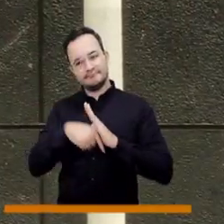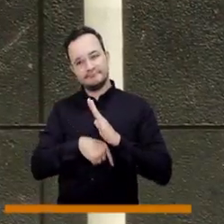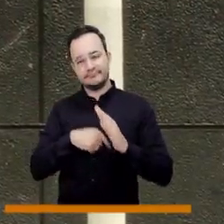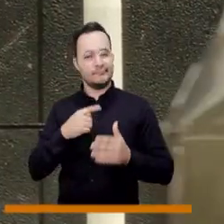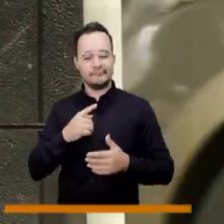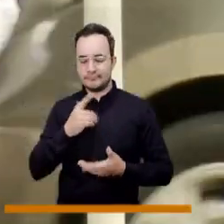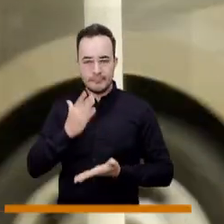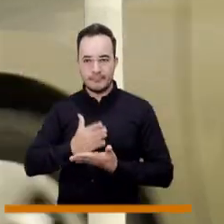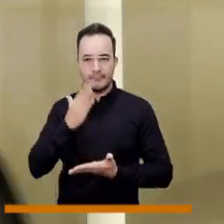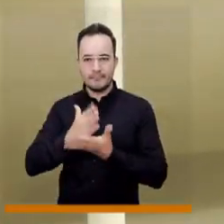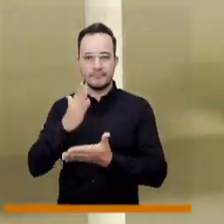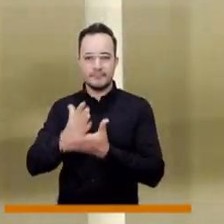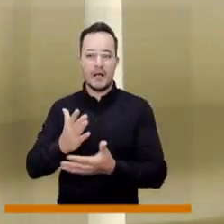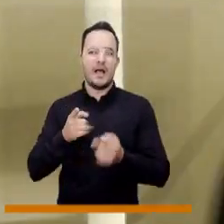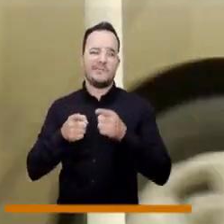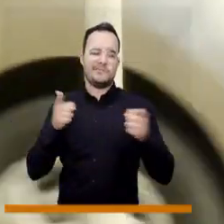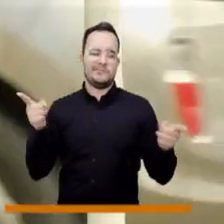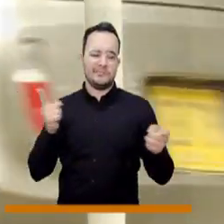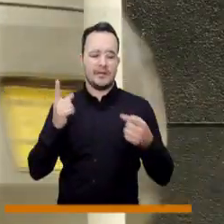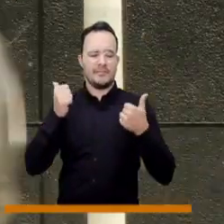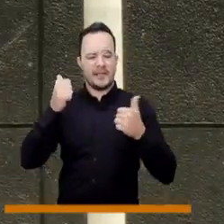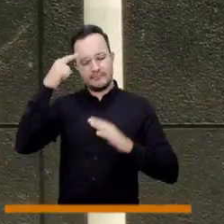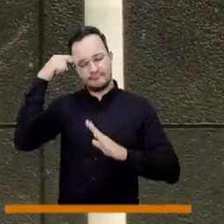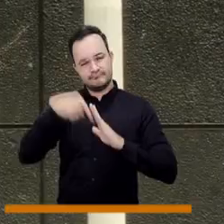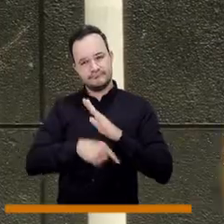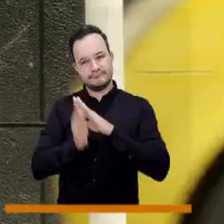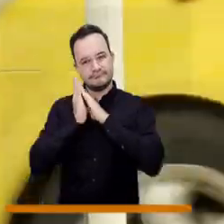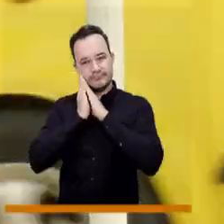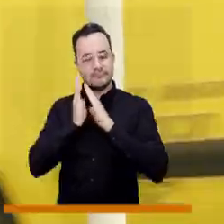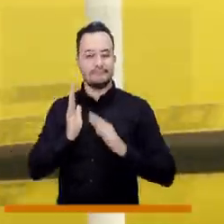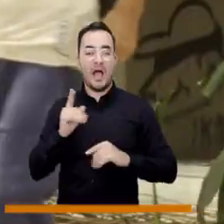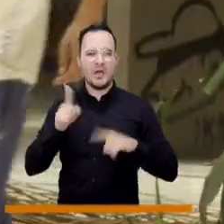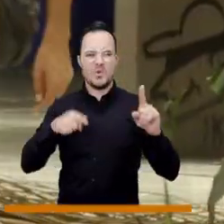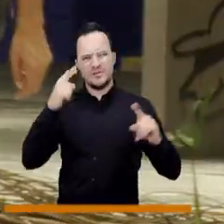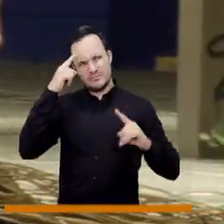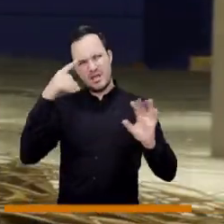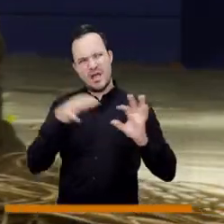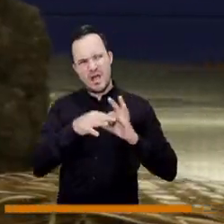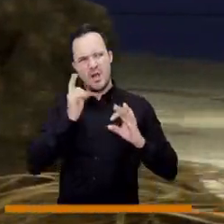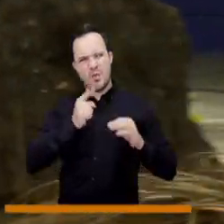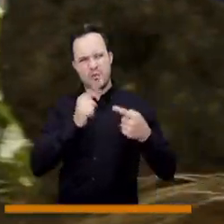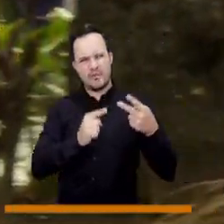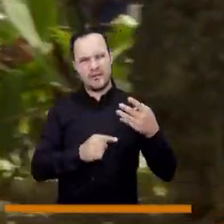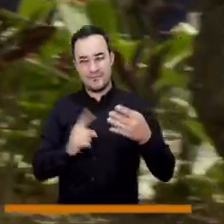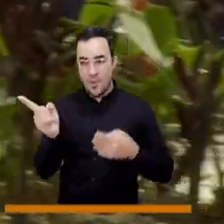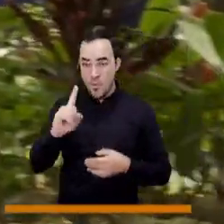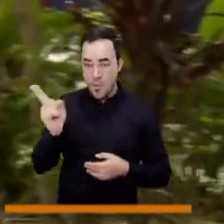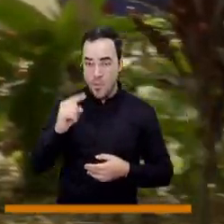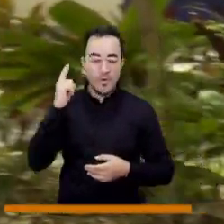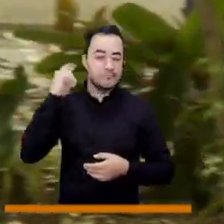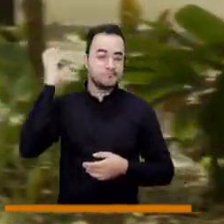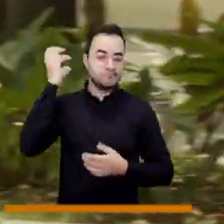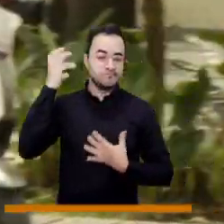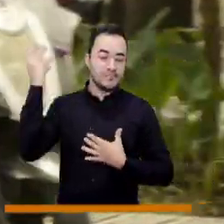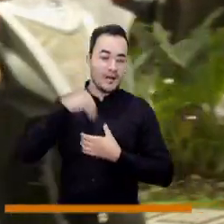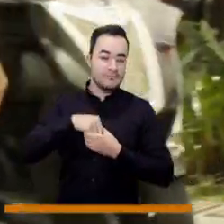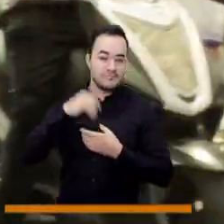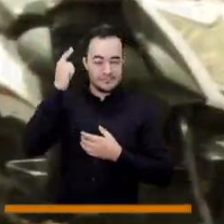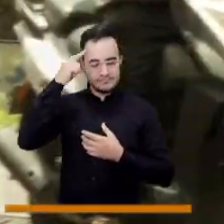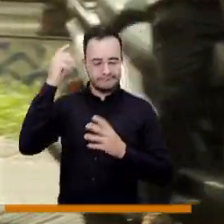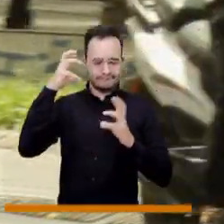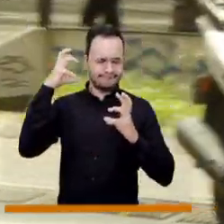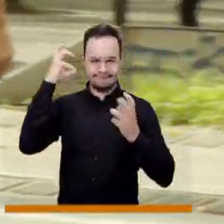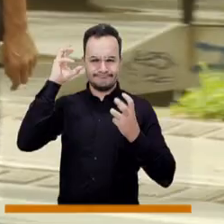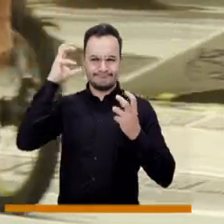importante son los trastornos del sueño. Realmente que es muy importante. La gente, digamos, lo puede relacionar con otras cosas, pero está